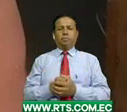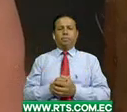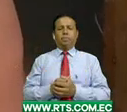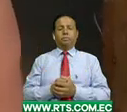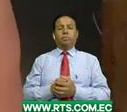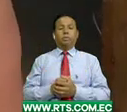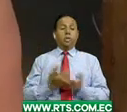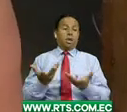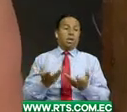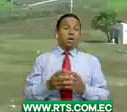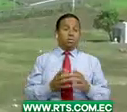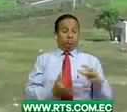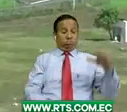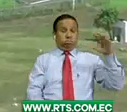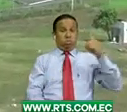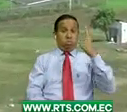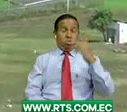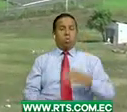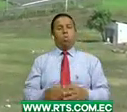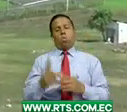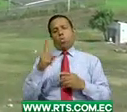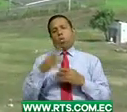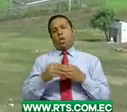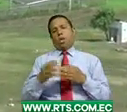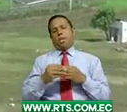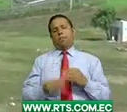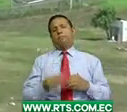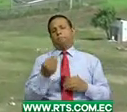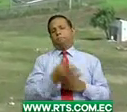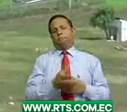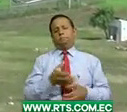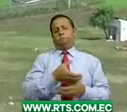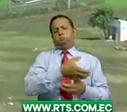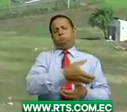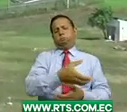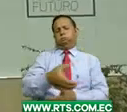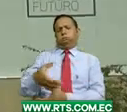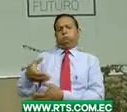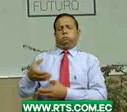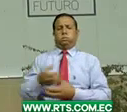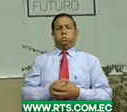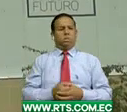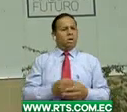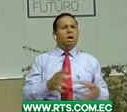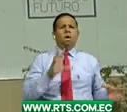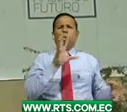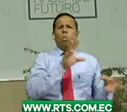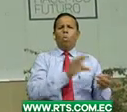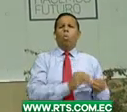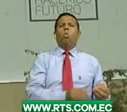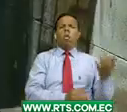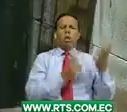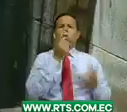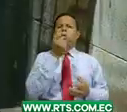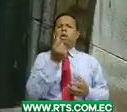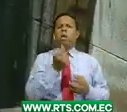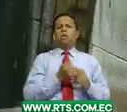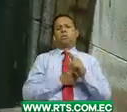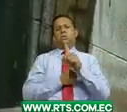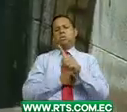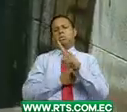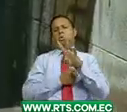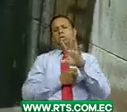A dólares y por tanque. Se estima que la reparación definitiva del sistema del acueducto bordea los $175.000 que